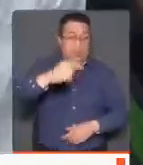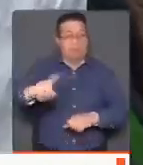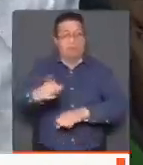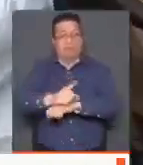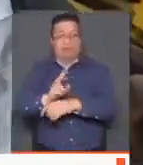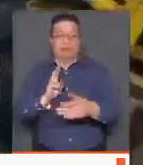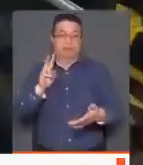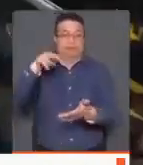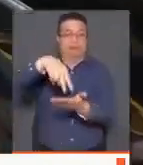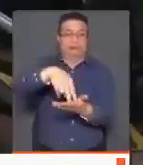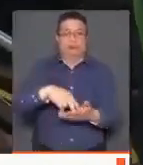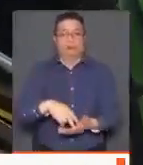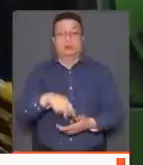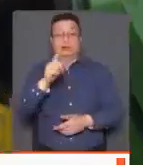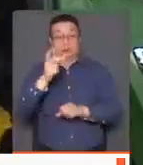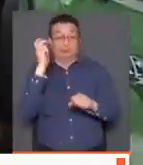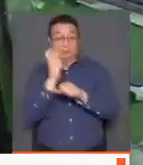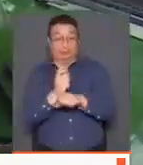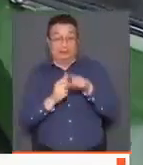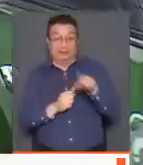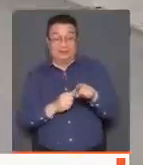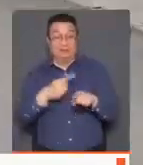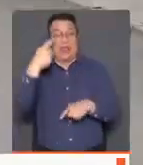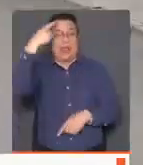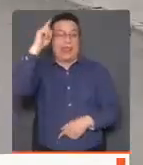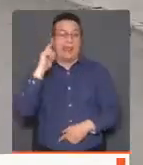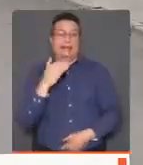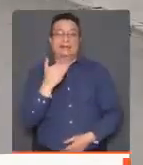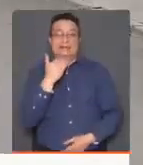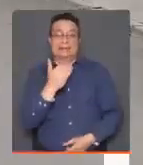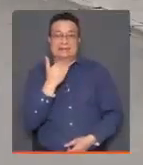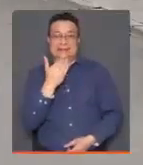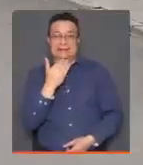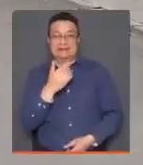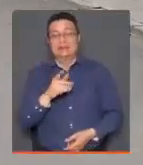La víctima del robo resultó con heridas leves. Todavía no hay detenidos.